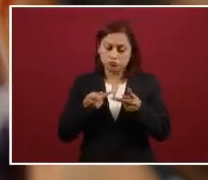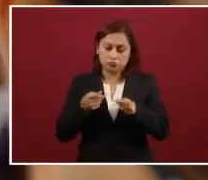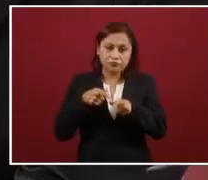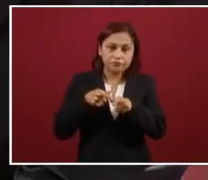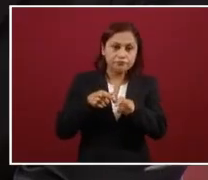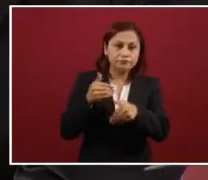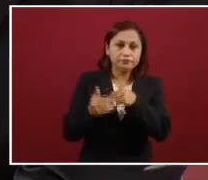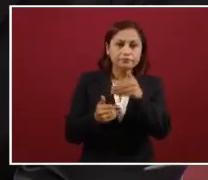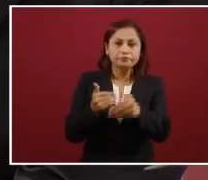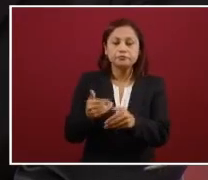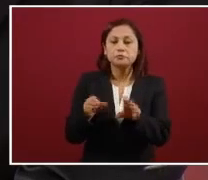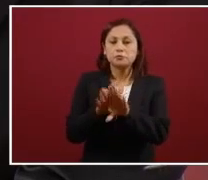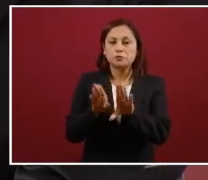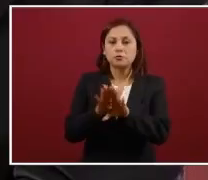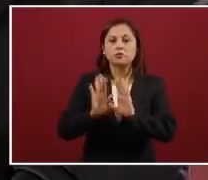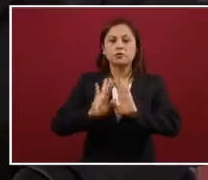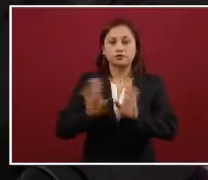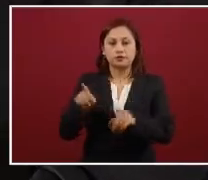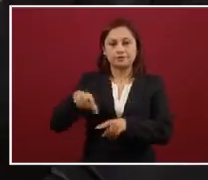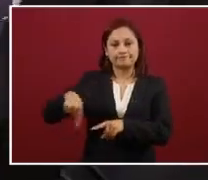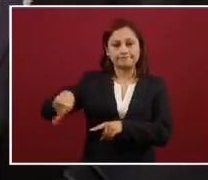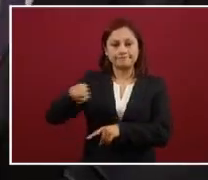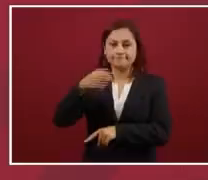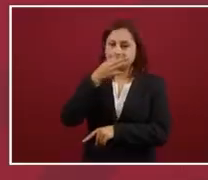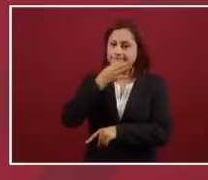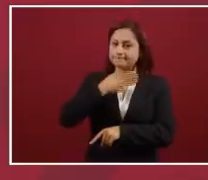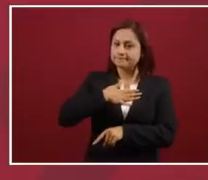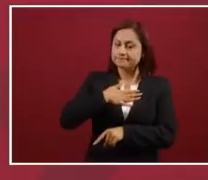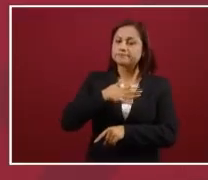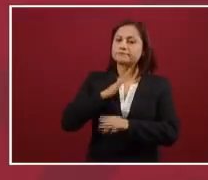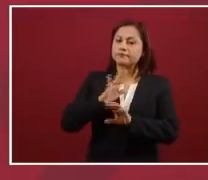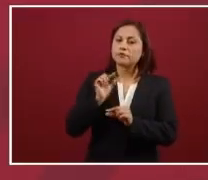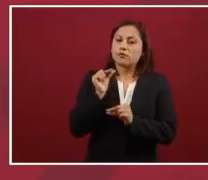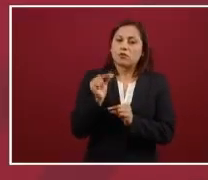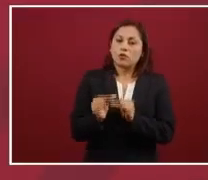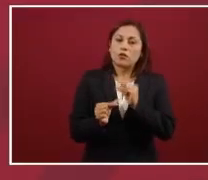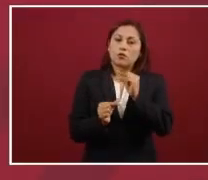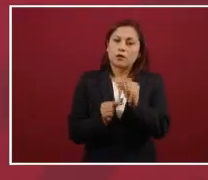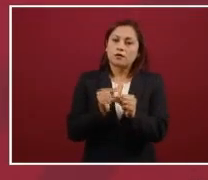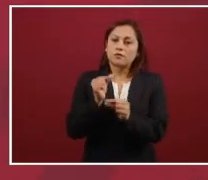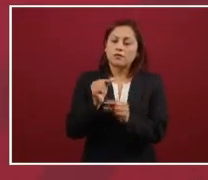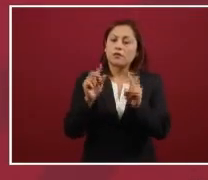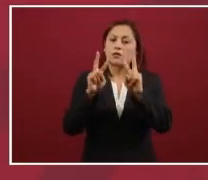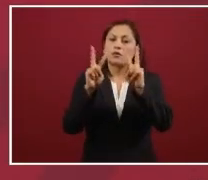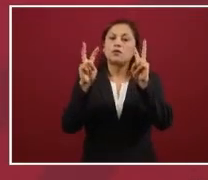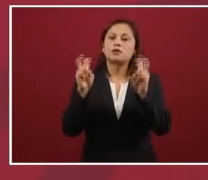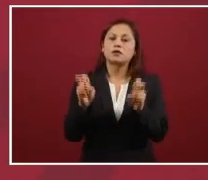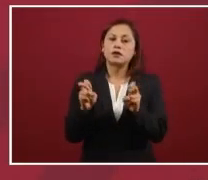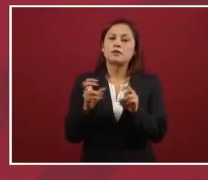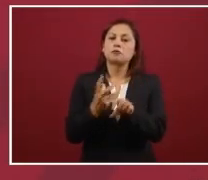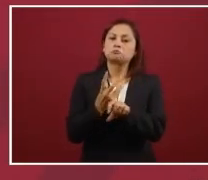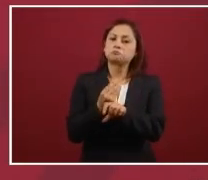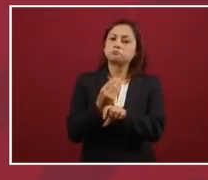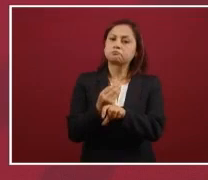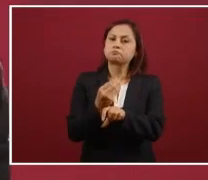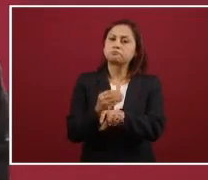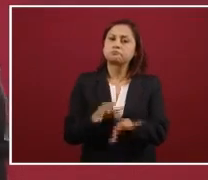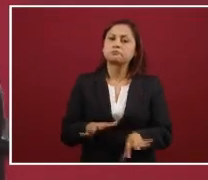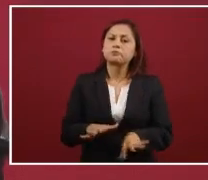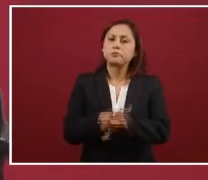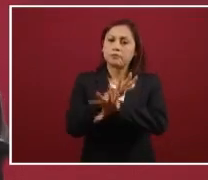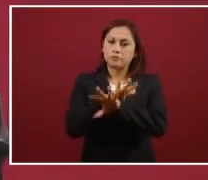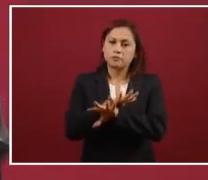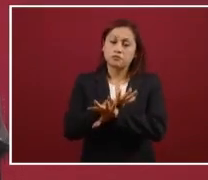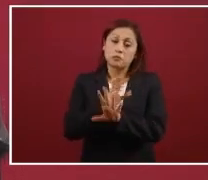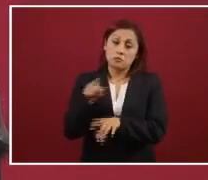Se ha ido normalizando la situación en general, ese es el